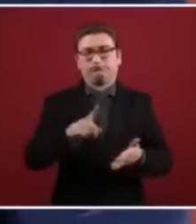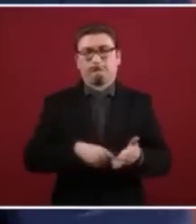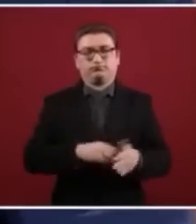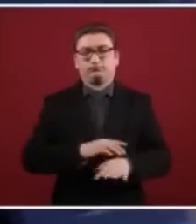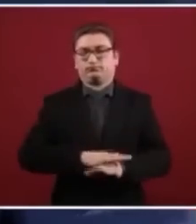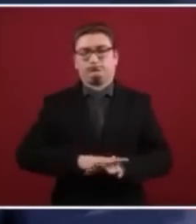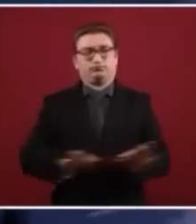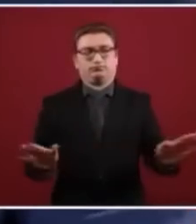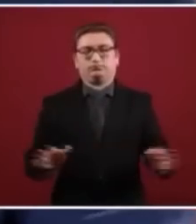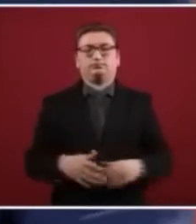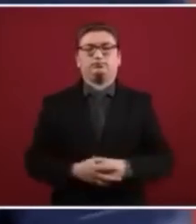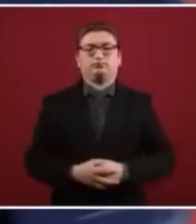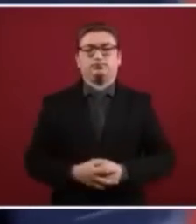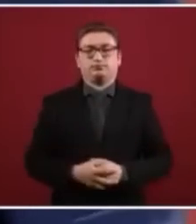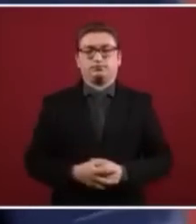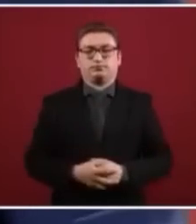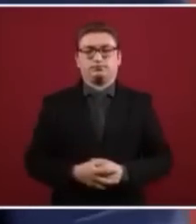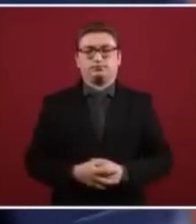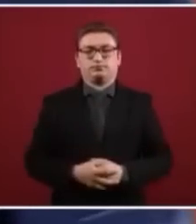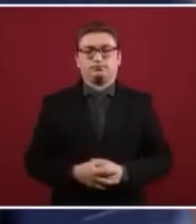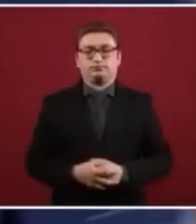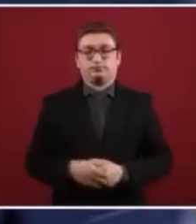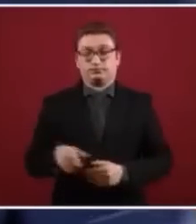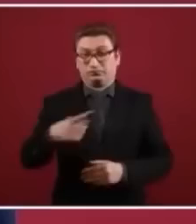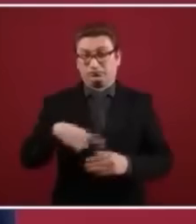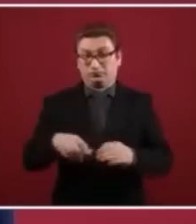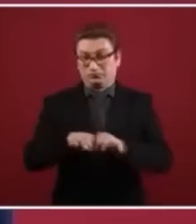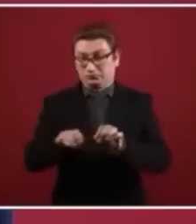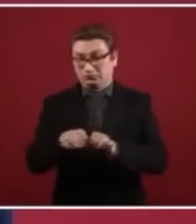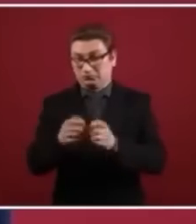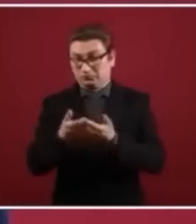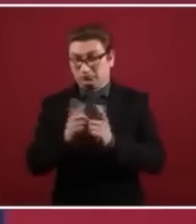no exista este cuerpo de élite.